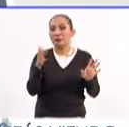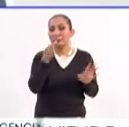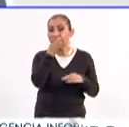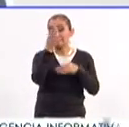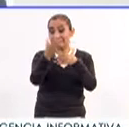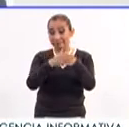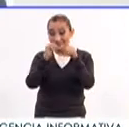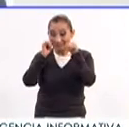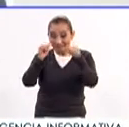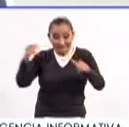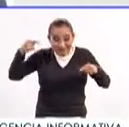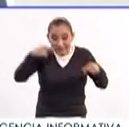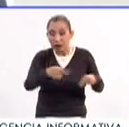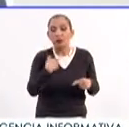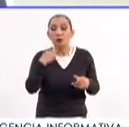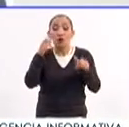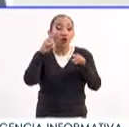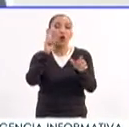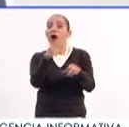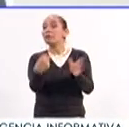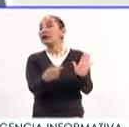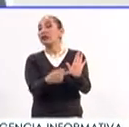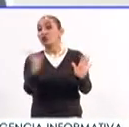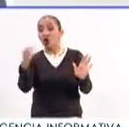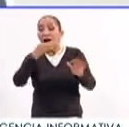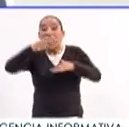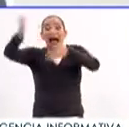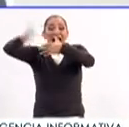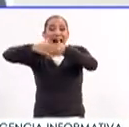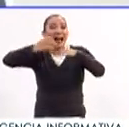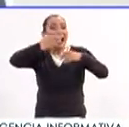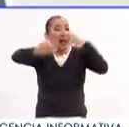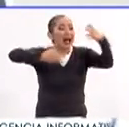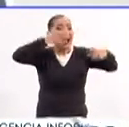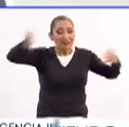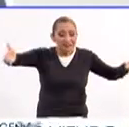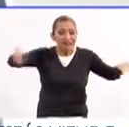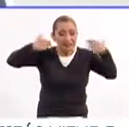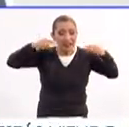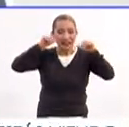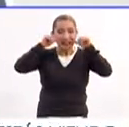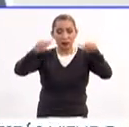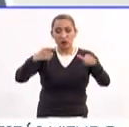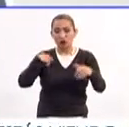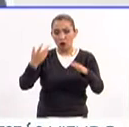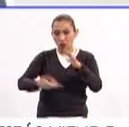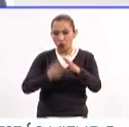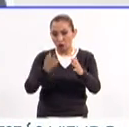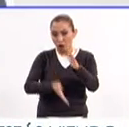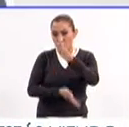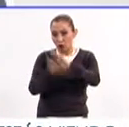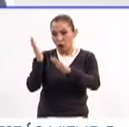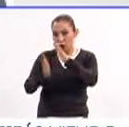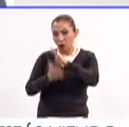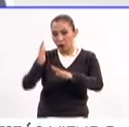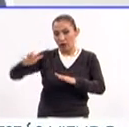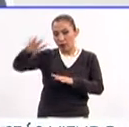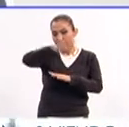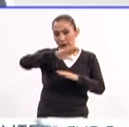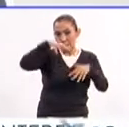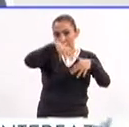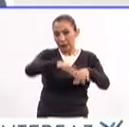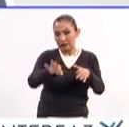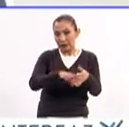de atención. Ya no digo una observación, sino un grito, ¿no? Claro. Yo salgo muy a menudo al medio marino, a la